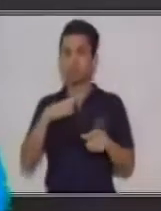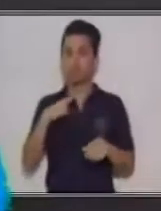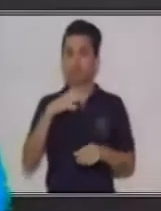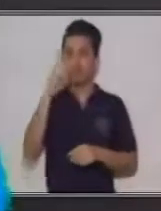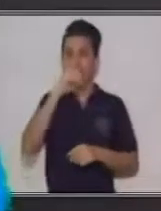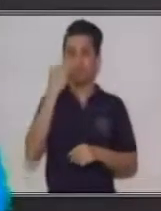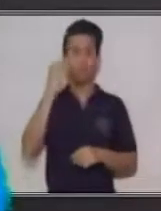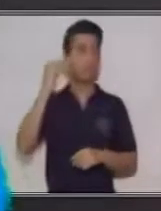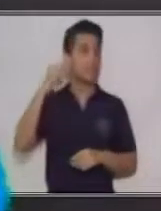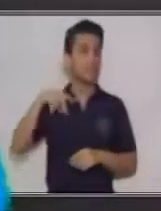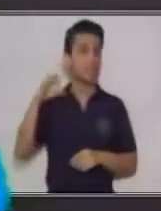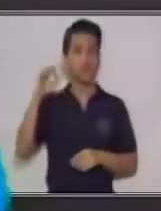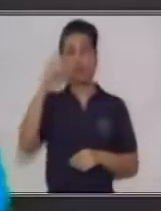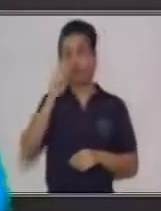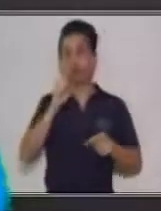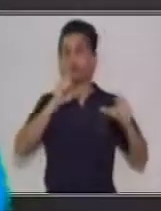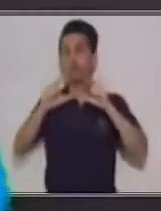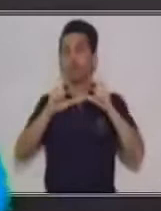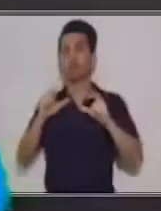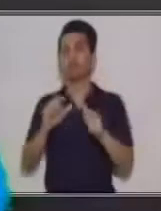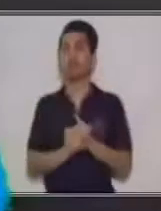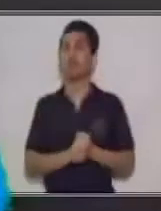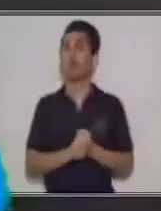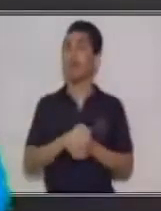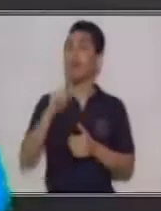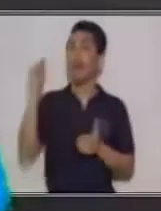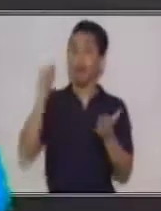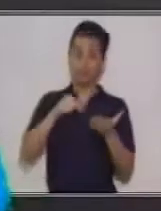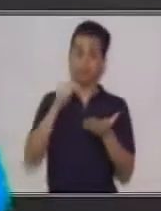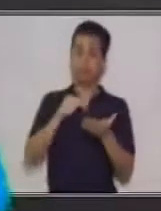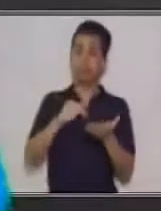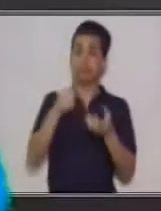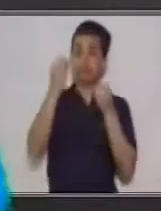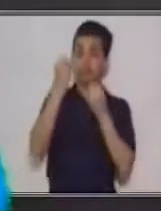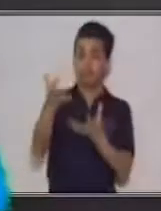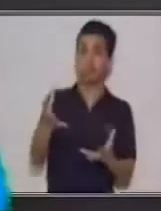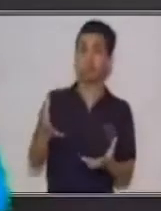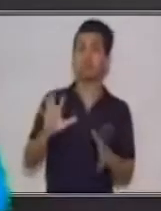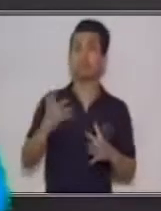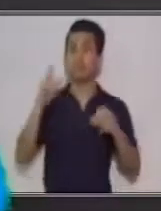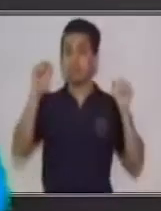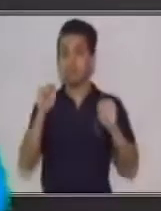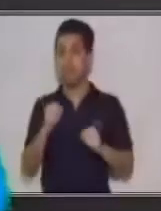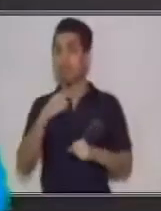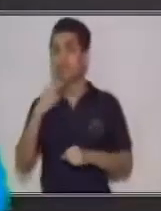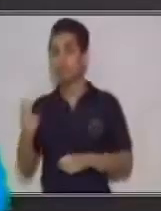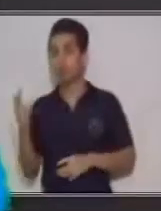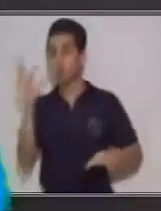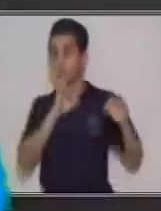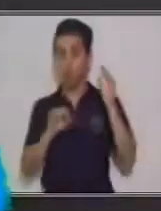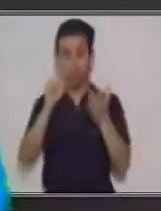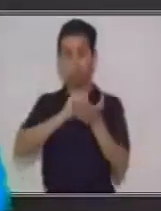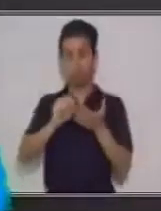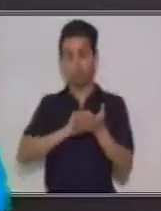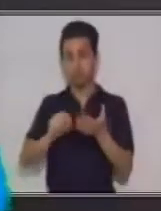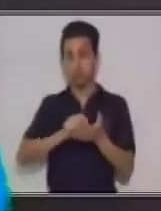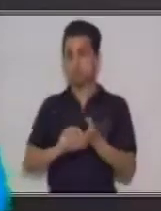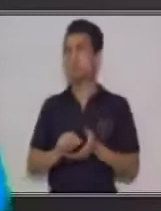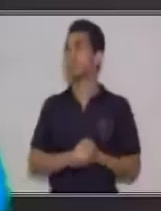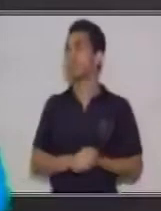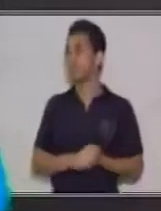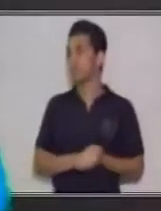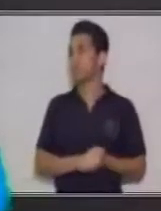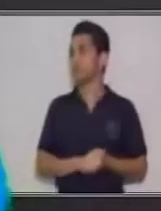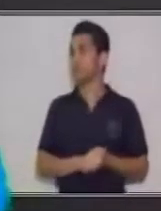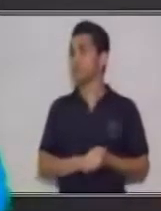todo el proceso comunicativo. Este mensaje puede ser oral o escrito. Quiere decir que